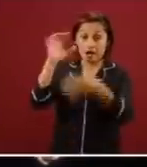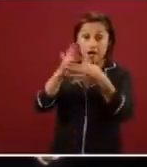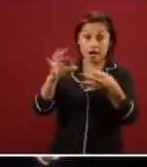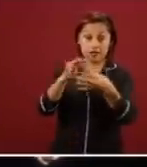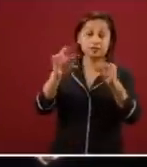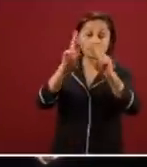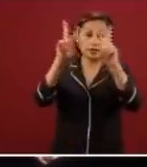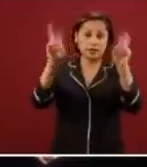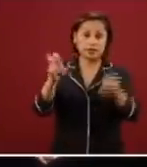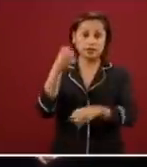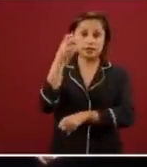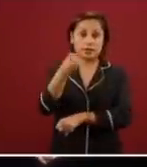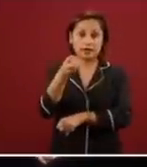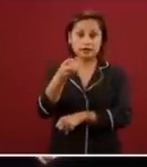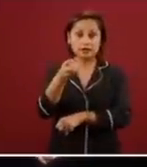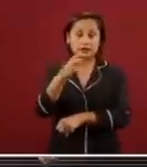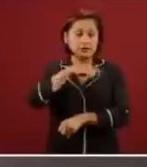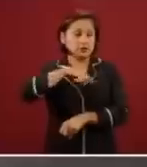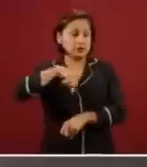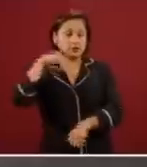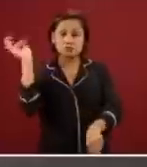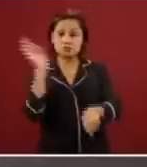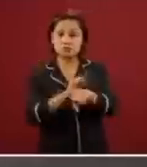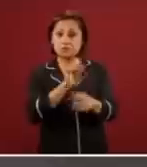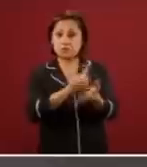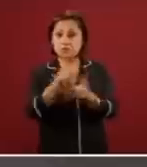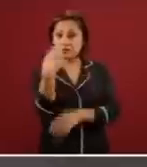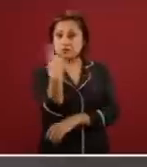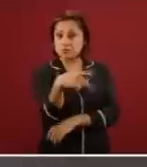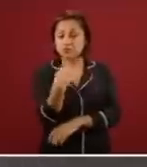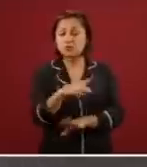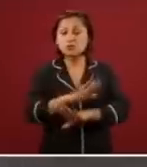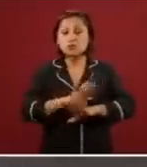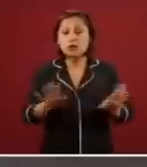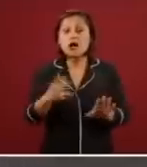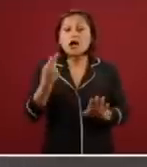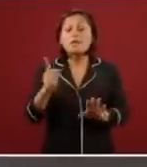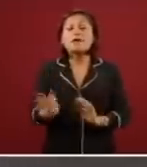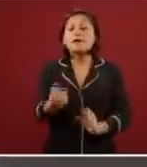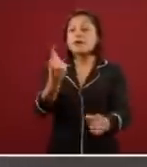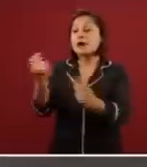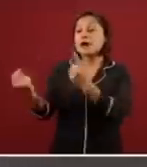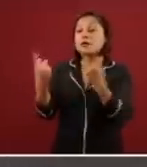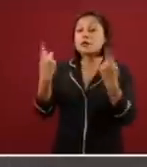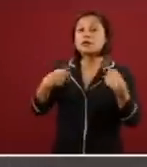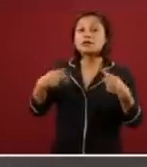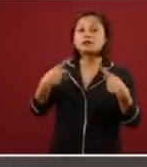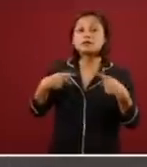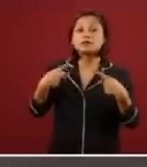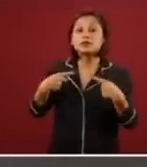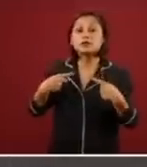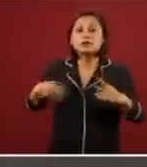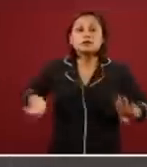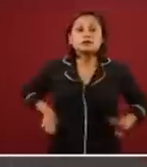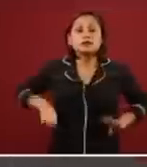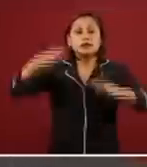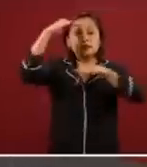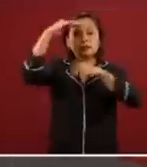garantizar ese derecho. Y hay resistencias porque para los conservadores,